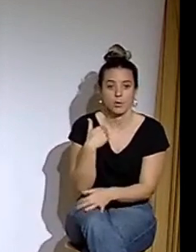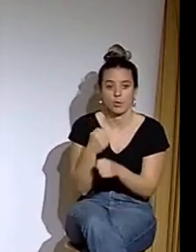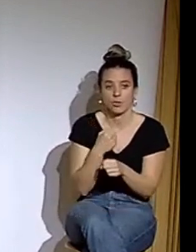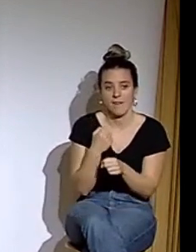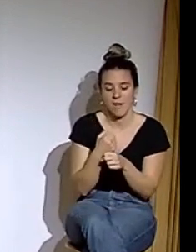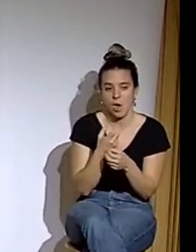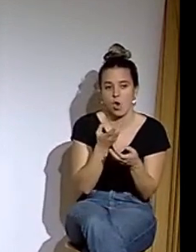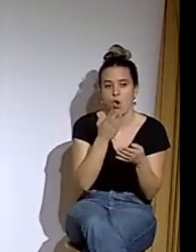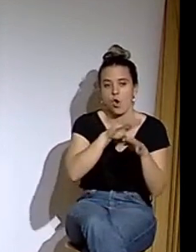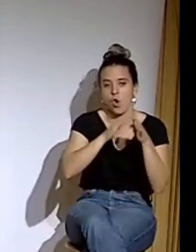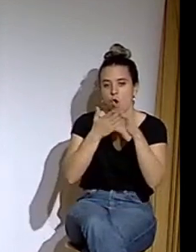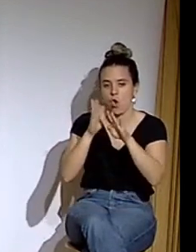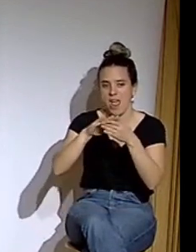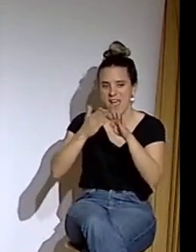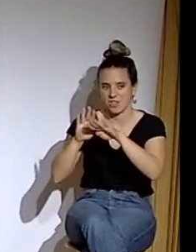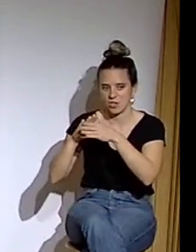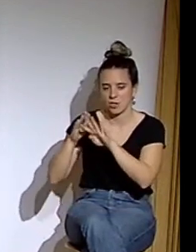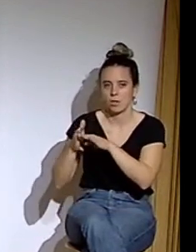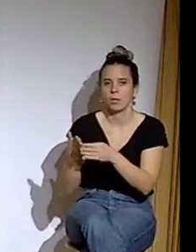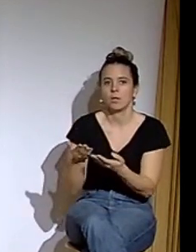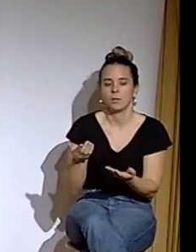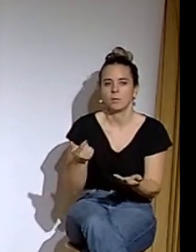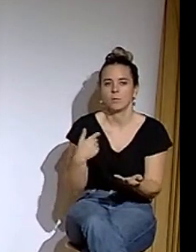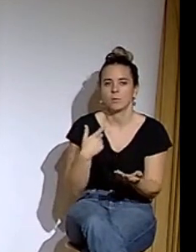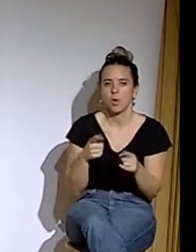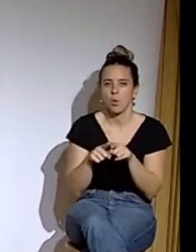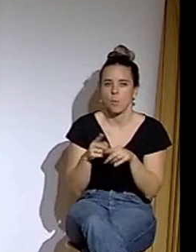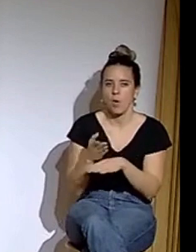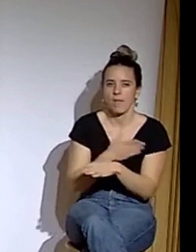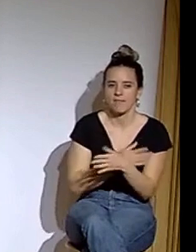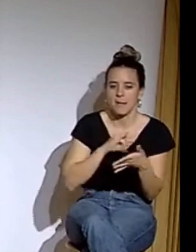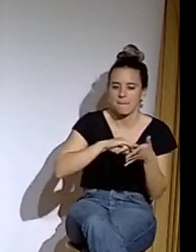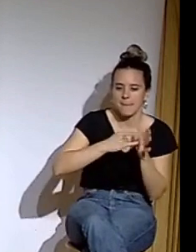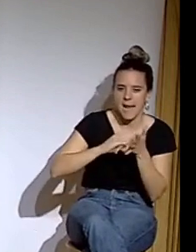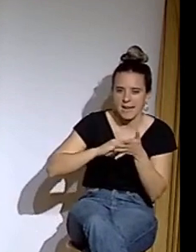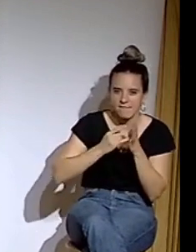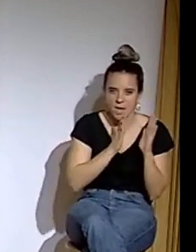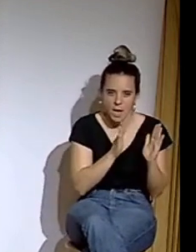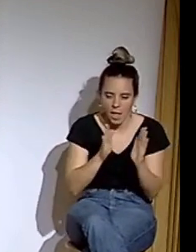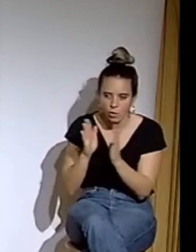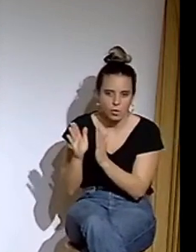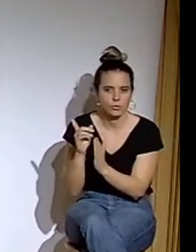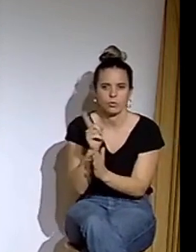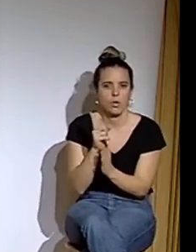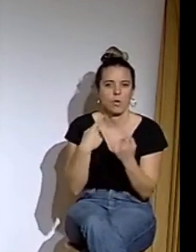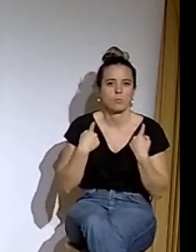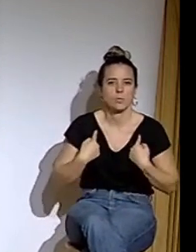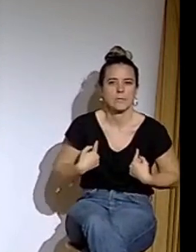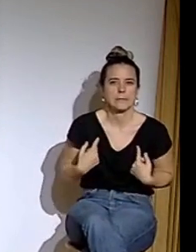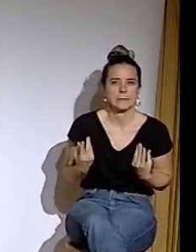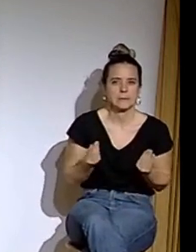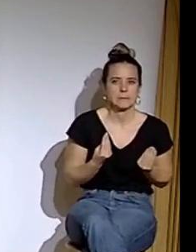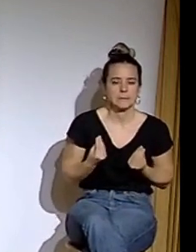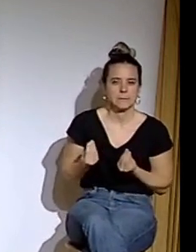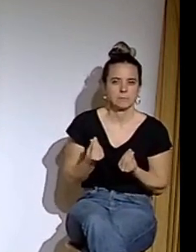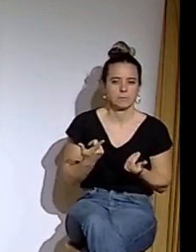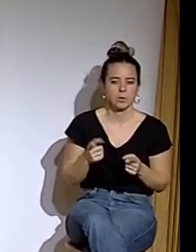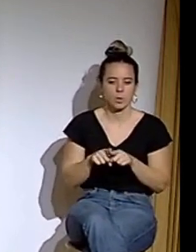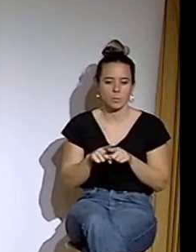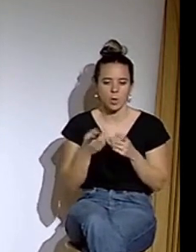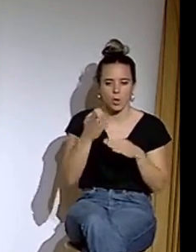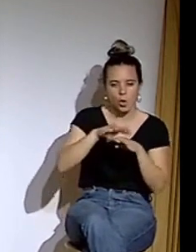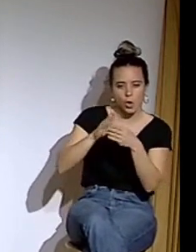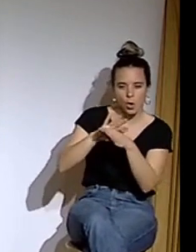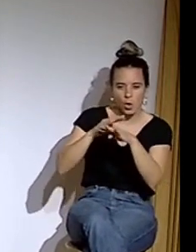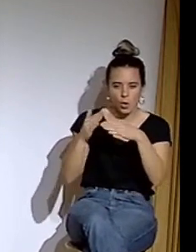me gusta trabajar desde ahí en el sentido de no ir planificado sino quiere decir que me llama que combina